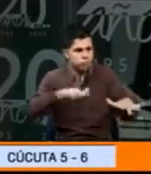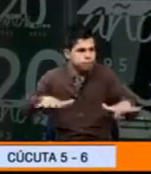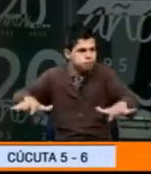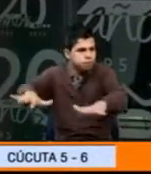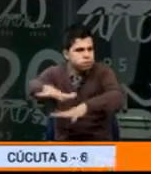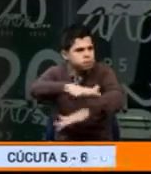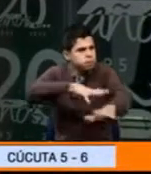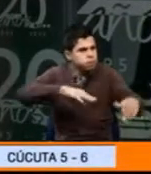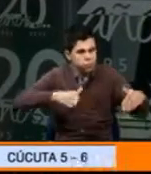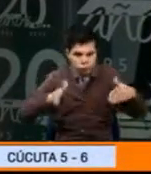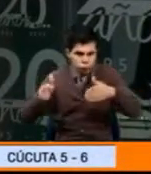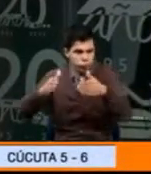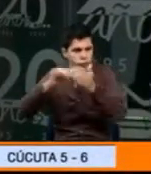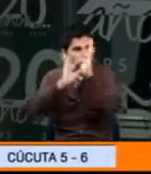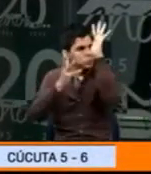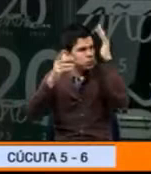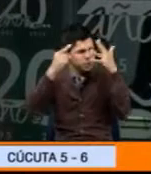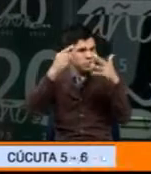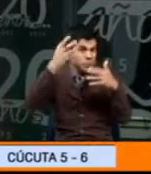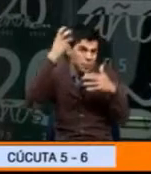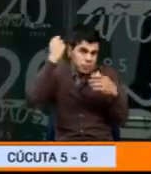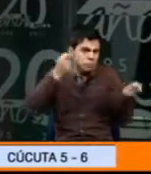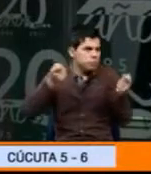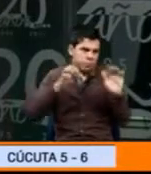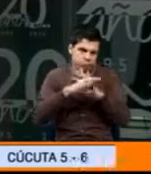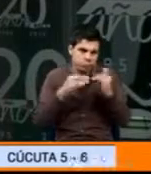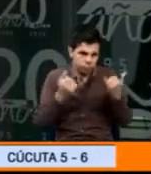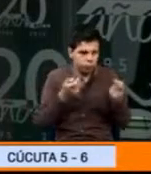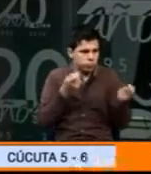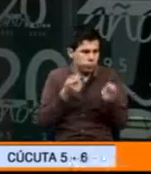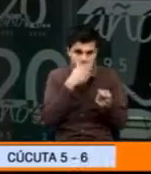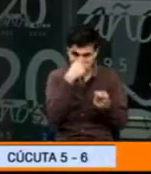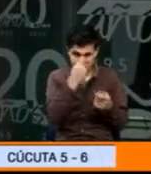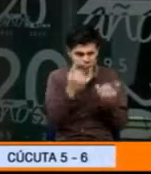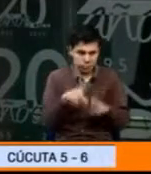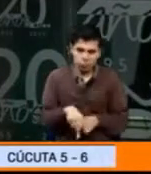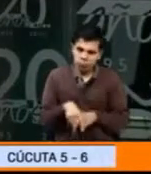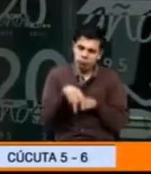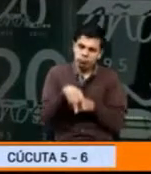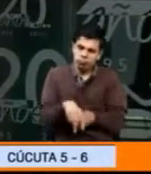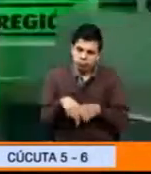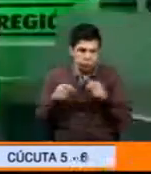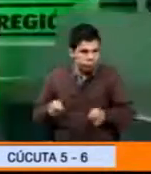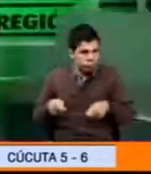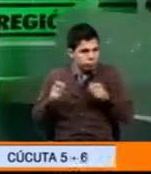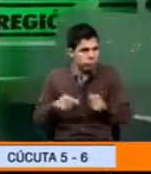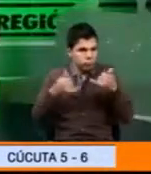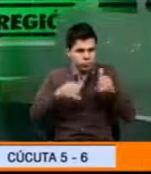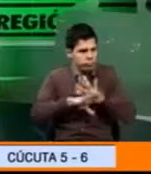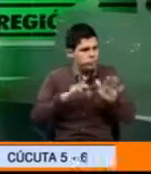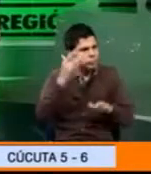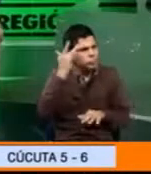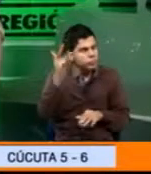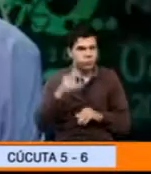había antiguamente que no se tenía control. Por ejemplo, hoy las cabalgatas han desaparecido en esos sectores. ¿Por qué? Es